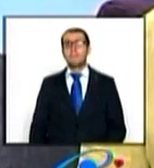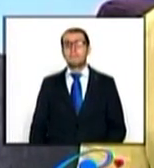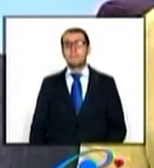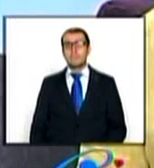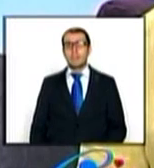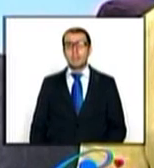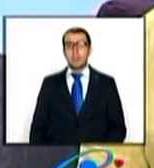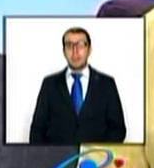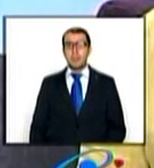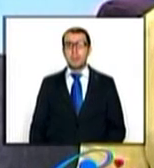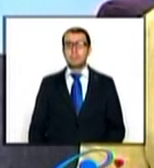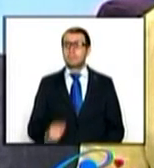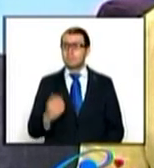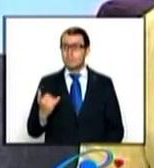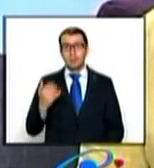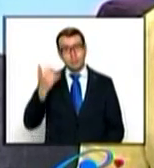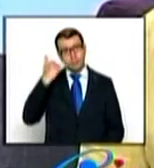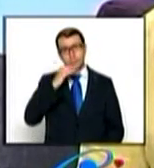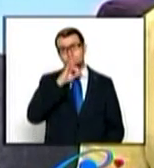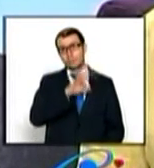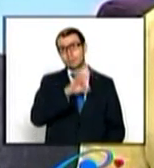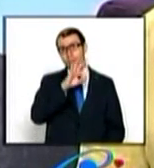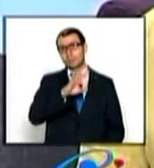330-3975, y el teléfono